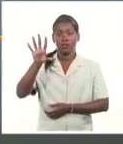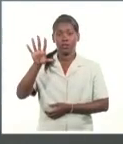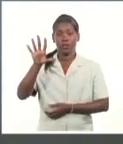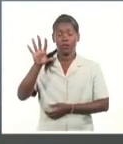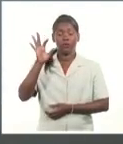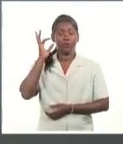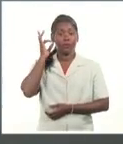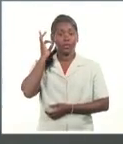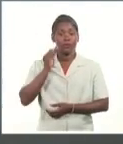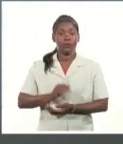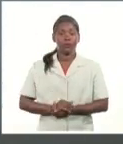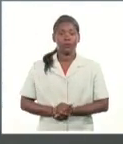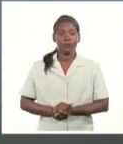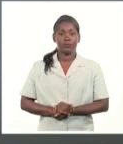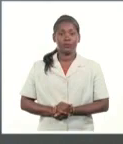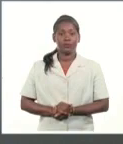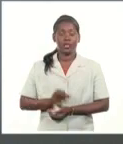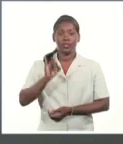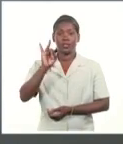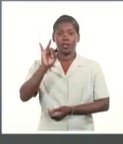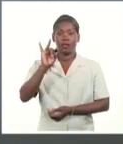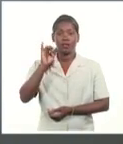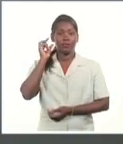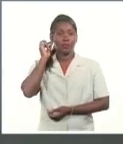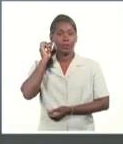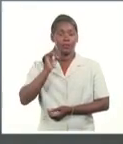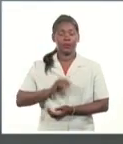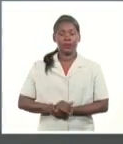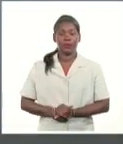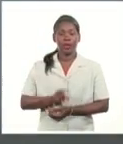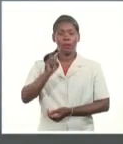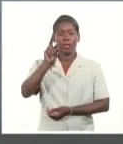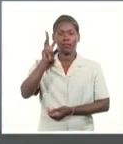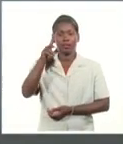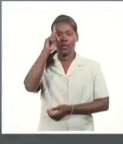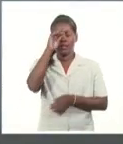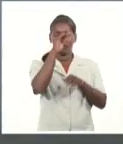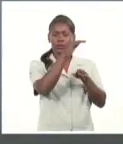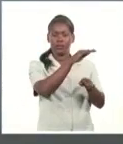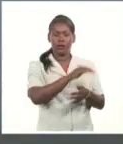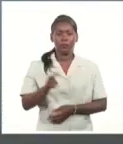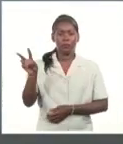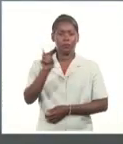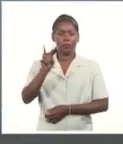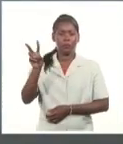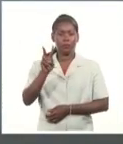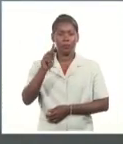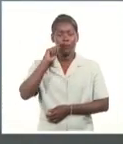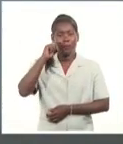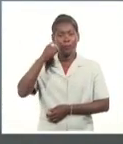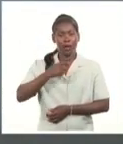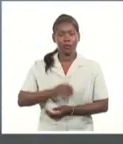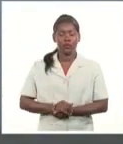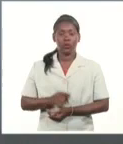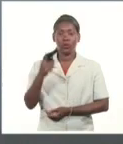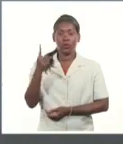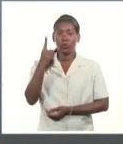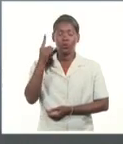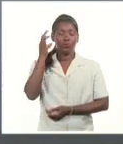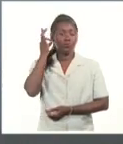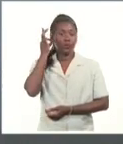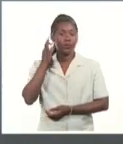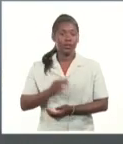sexo femenino. Mantenemos hospitalizados 23 pacientes, 22 del sexo masculino y 1 del sexo